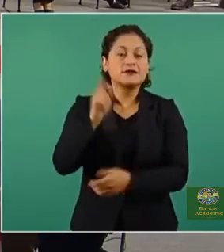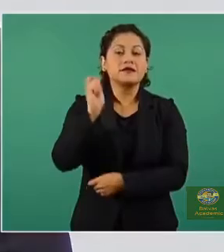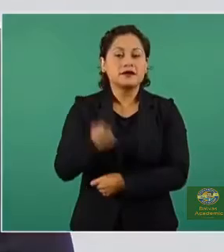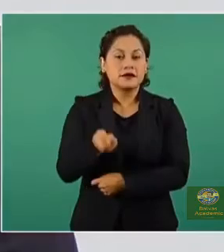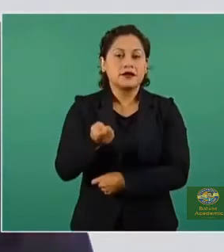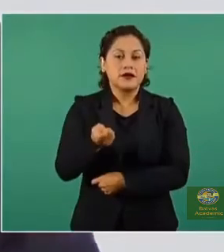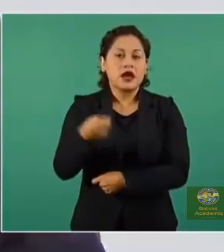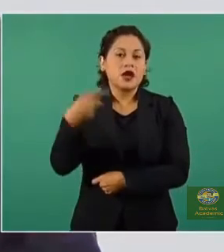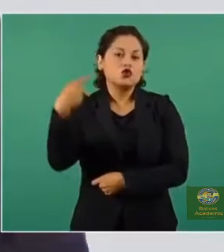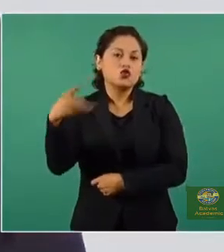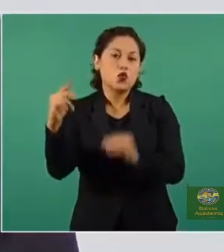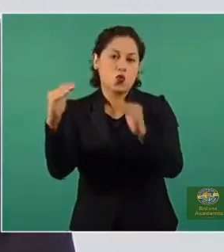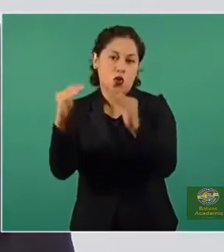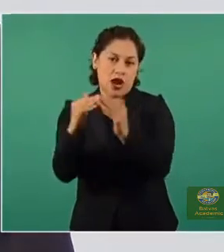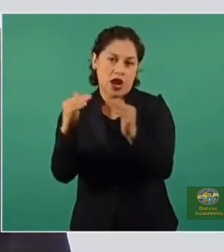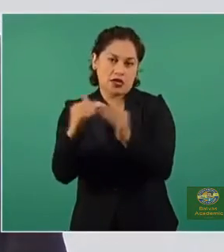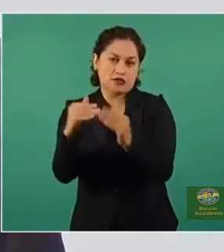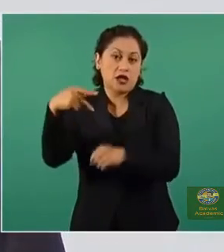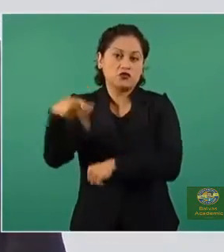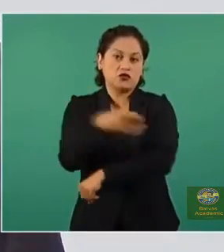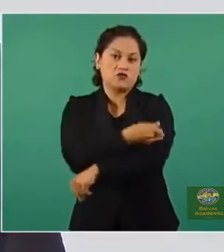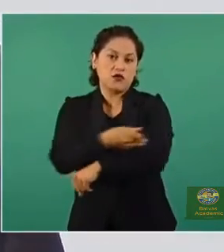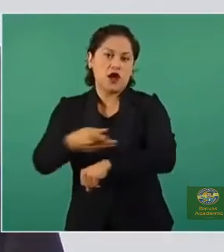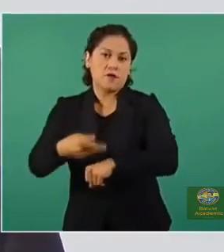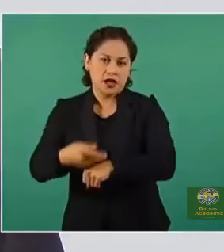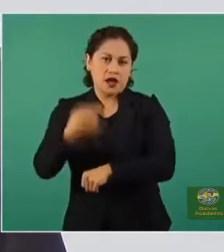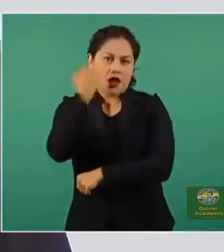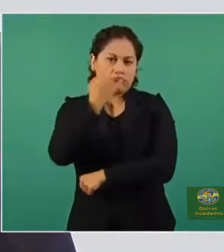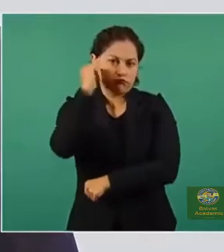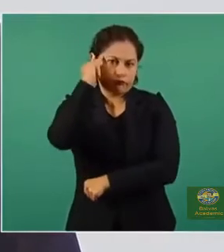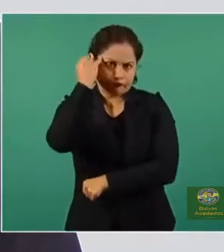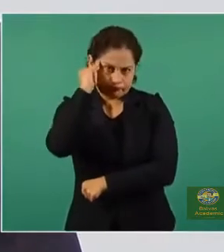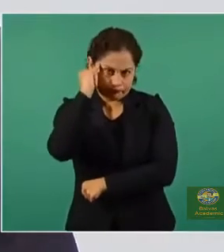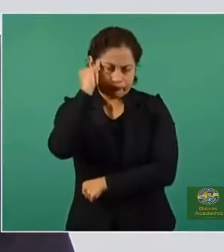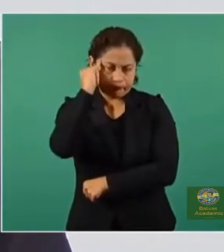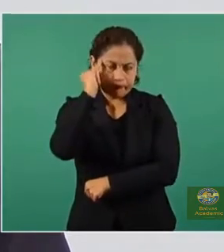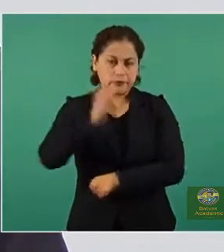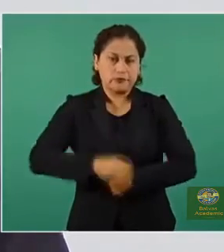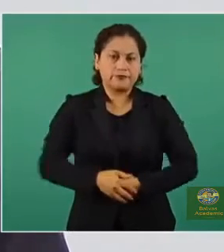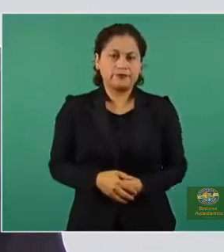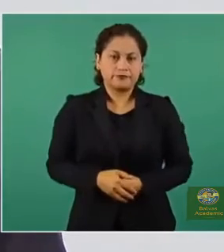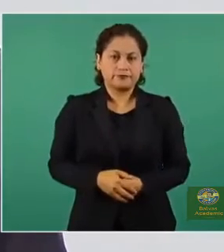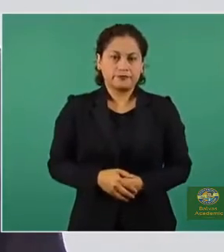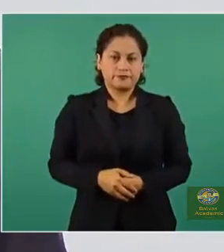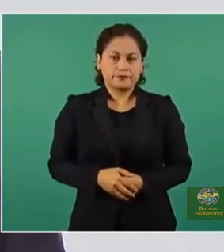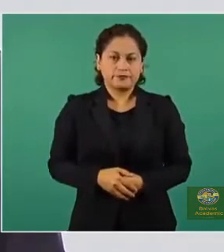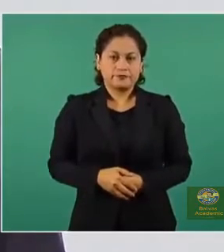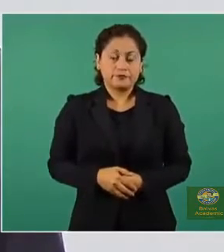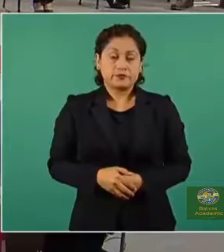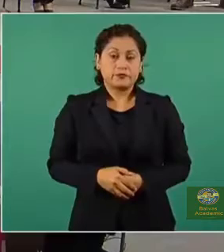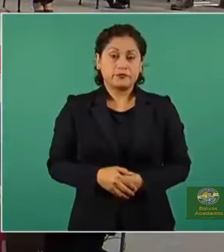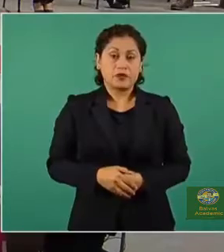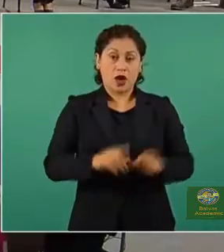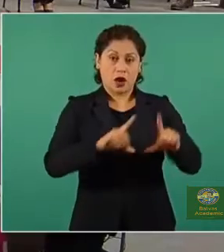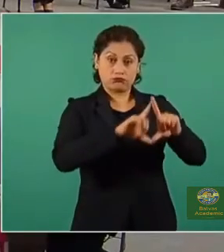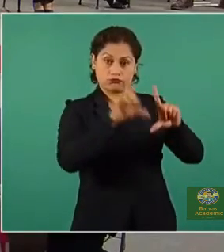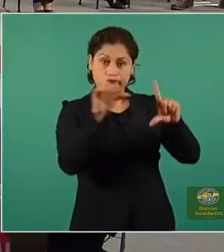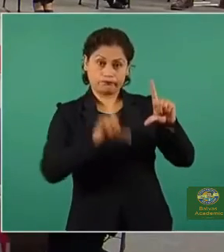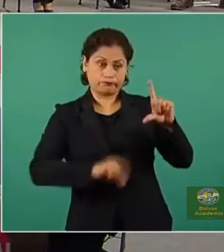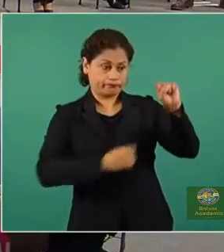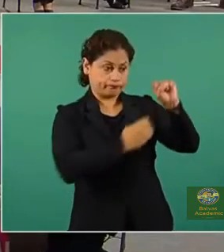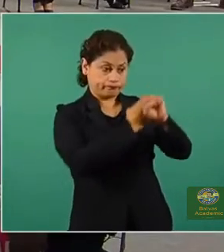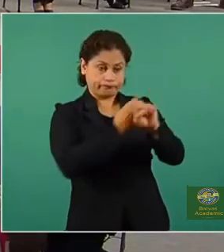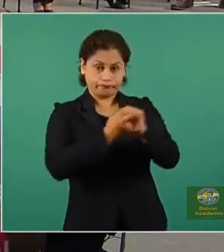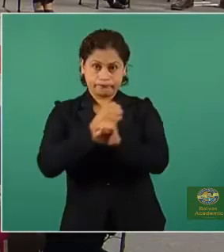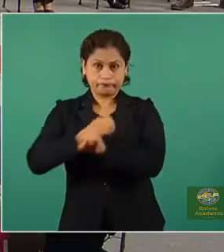alguna gente de su familia hablaba una lengua indígena. Representación de todos los estados, lo